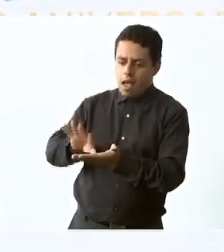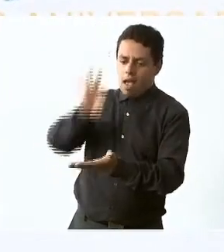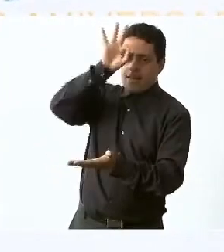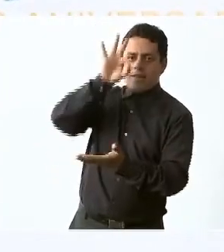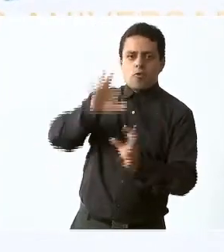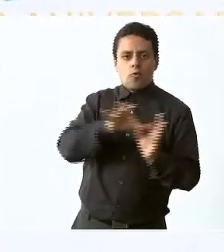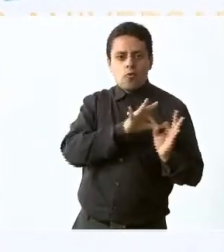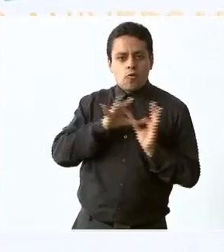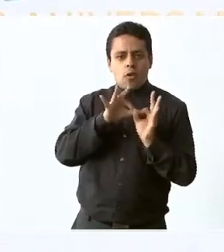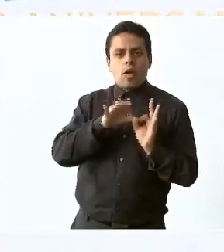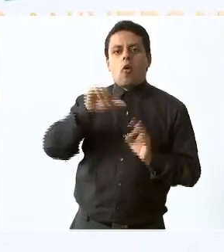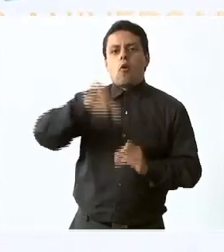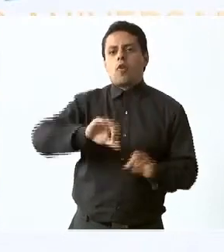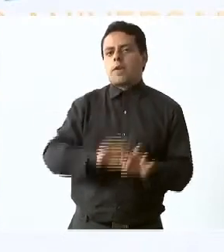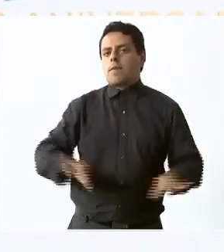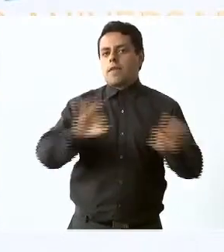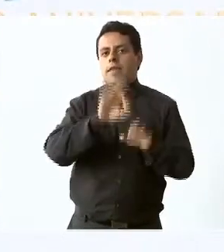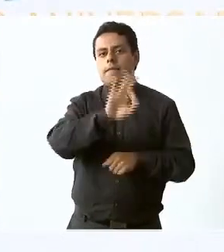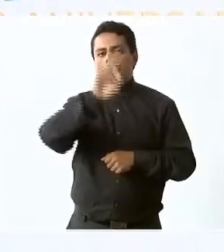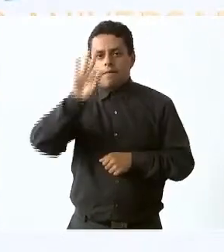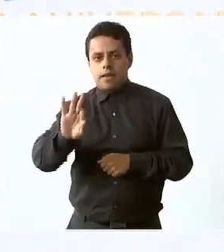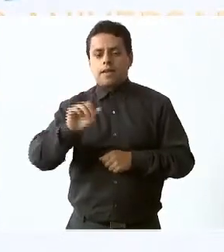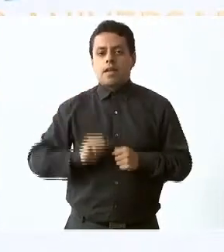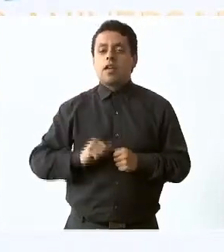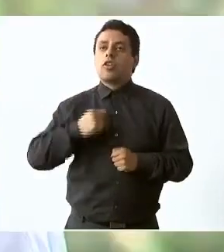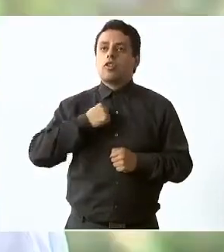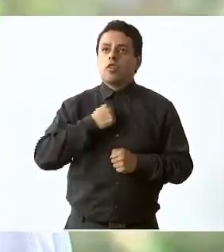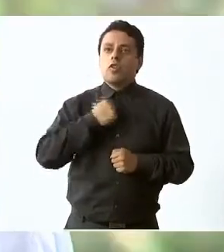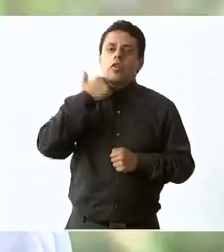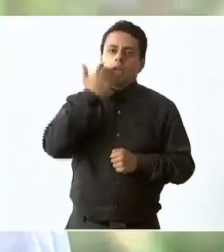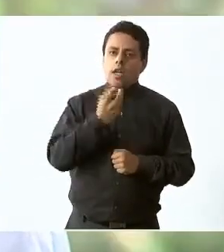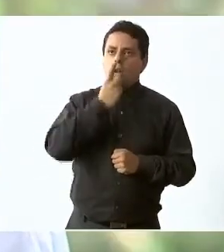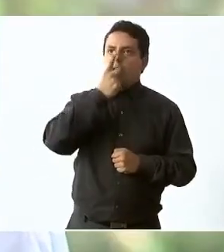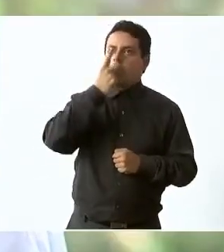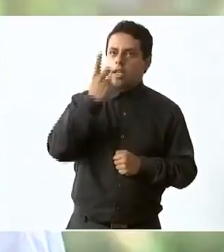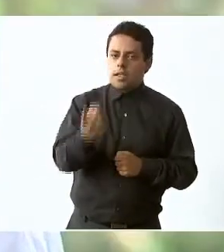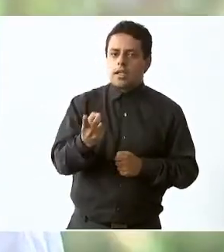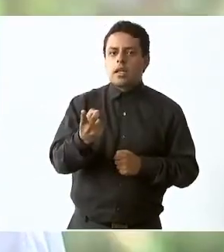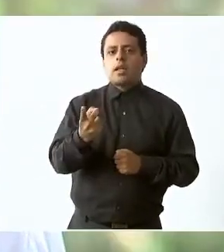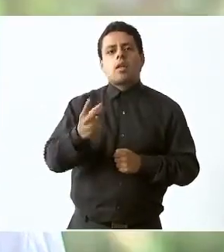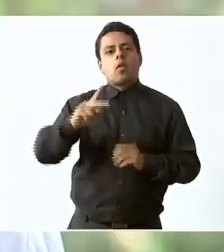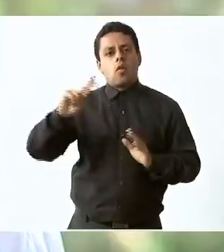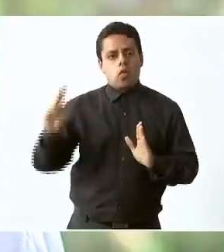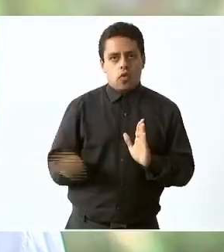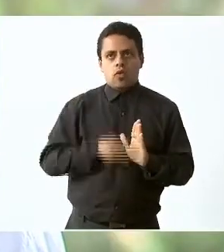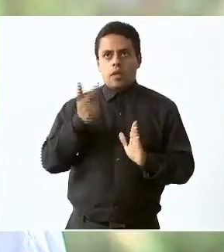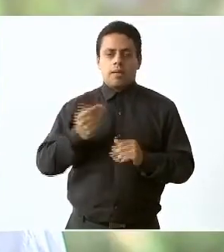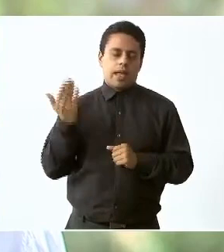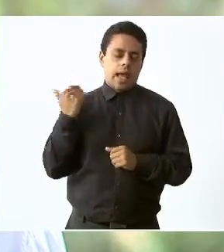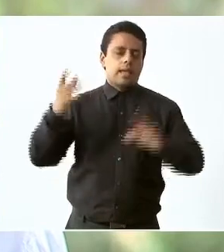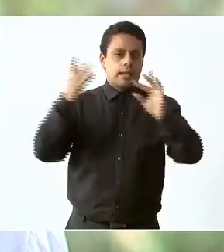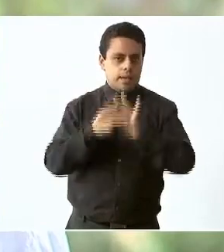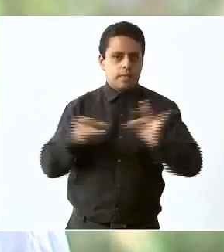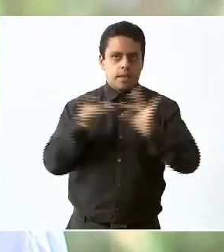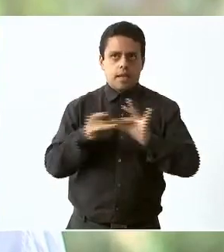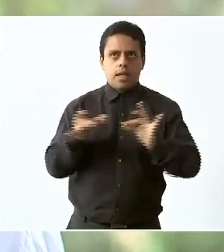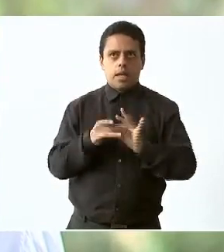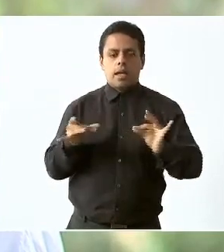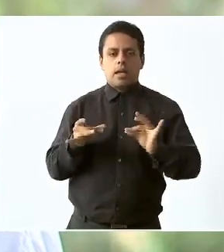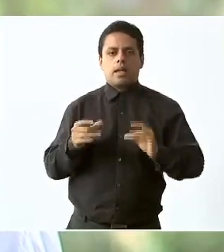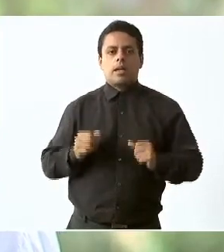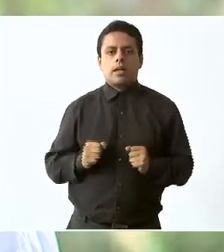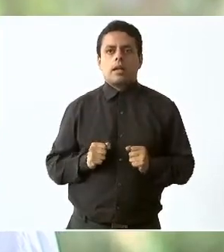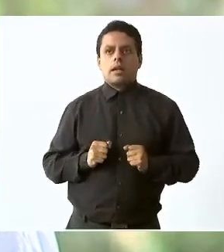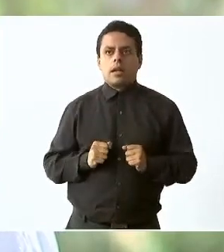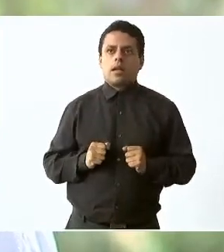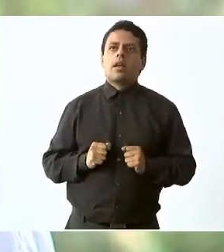especial relevancia en esta fecha, por lo que no me resta más que reivindicar lo anteriormente dicho a través